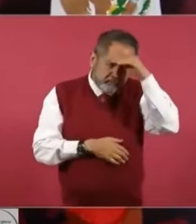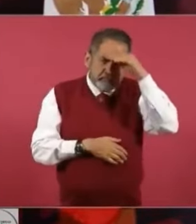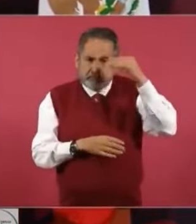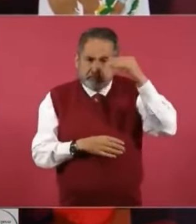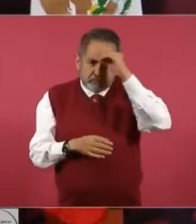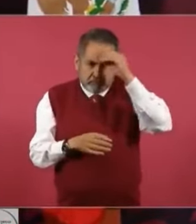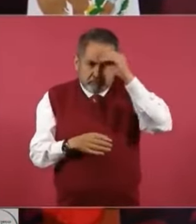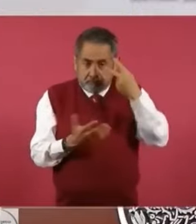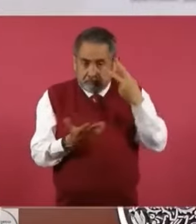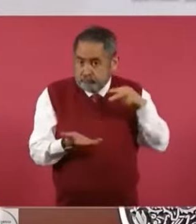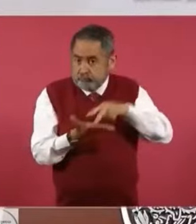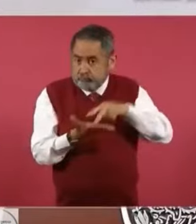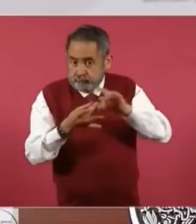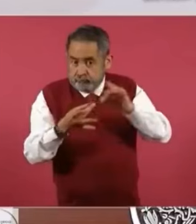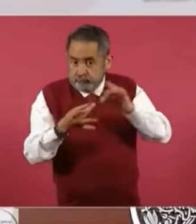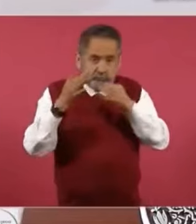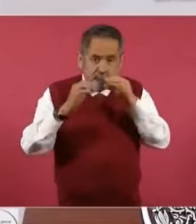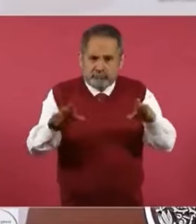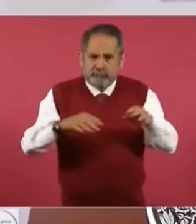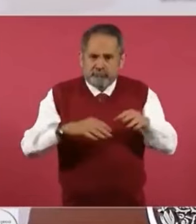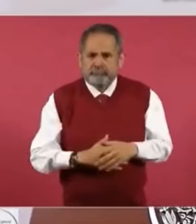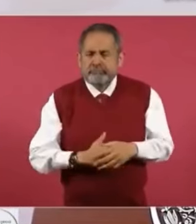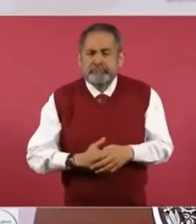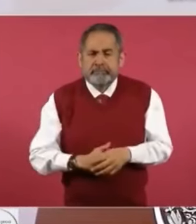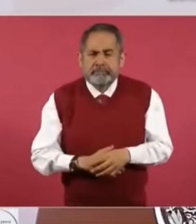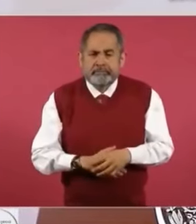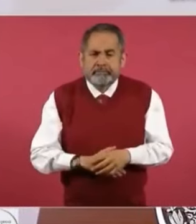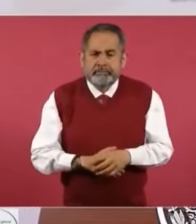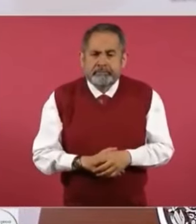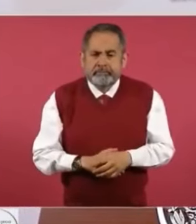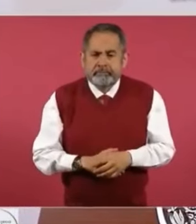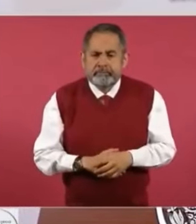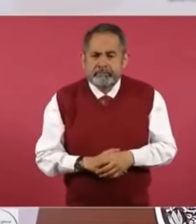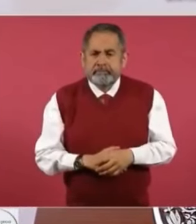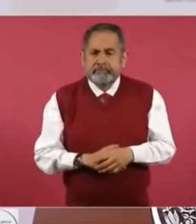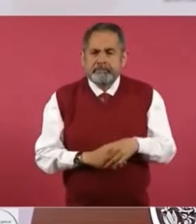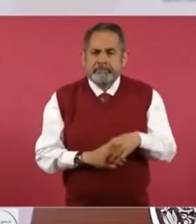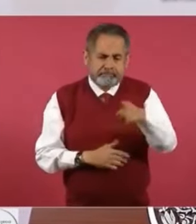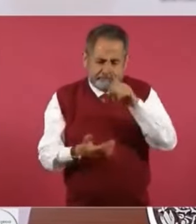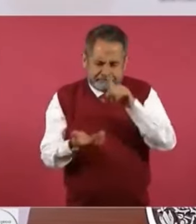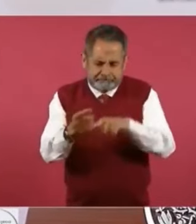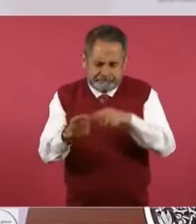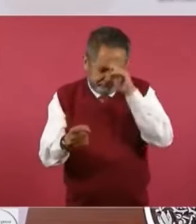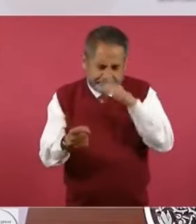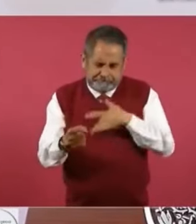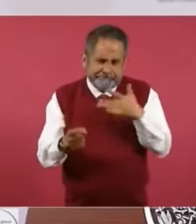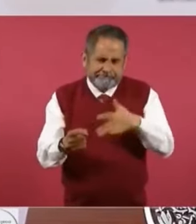yo esta situación, que estaba consciente,